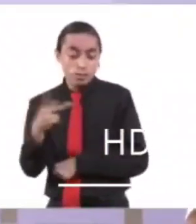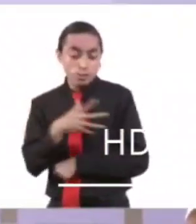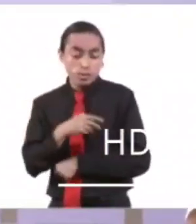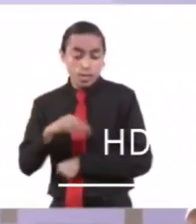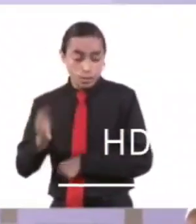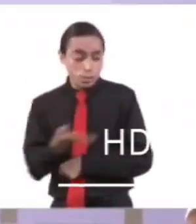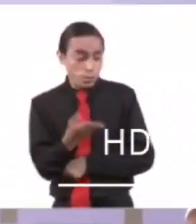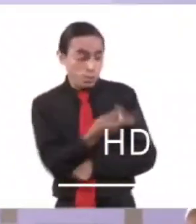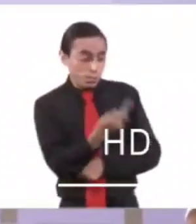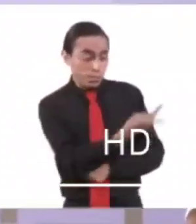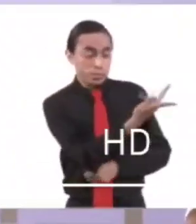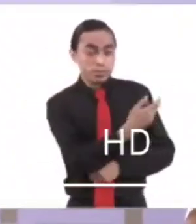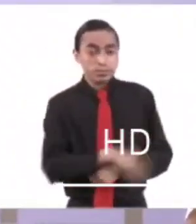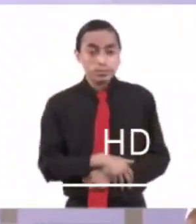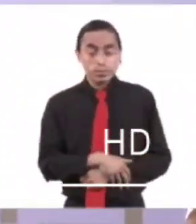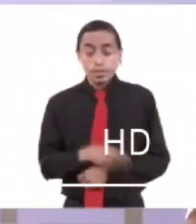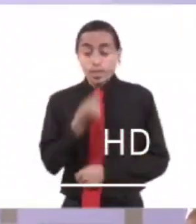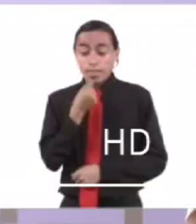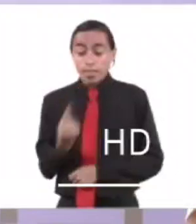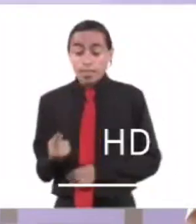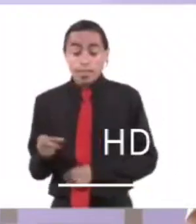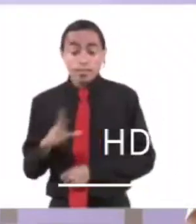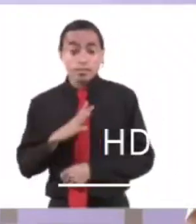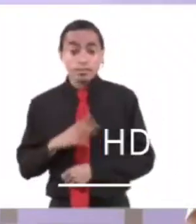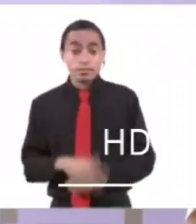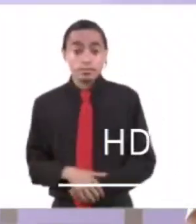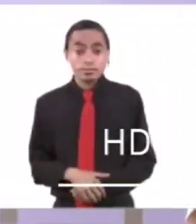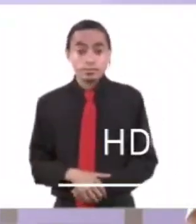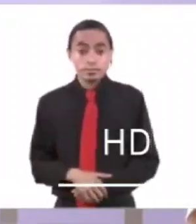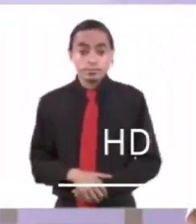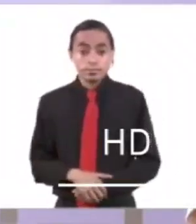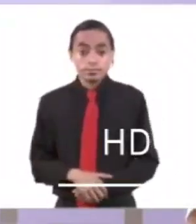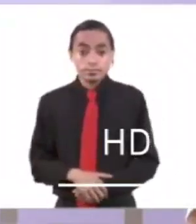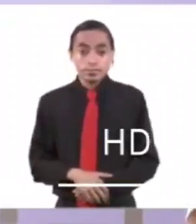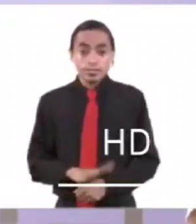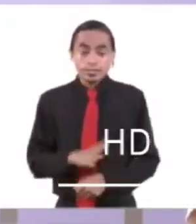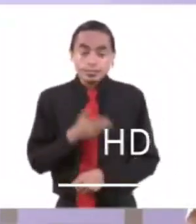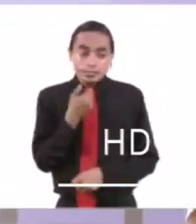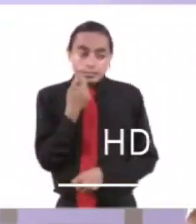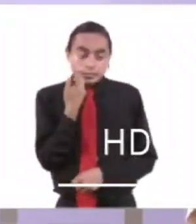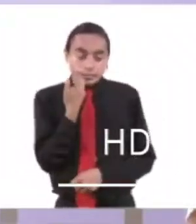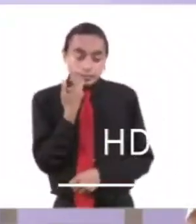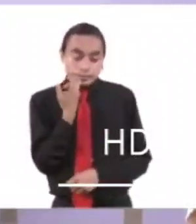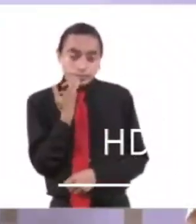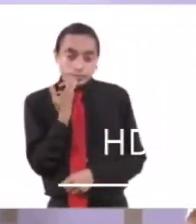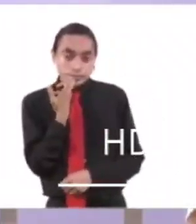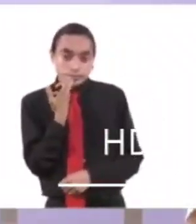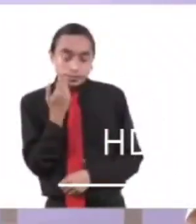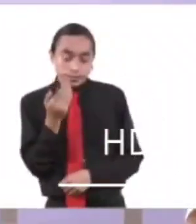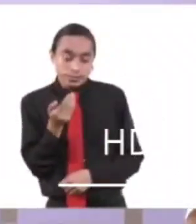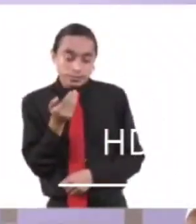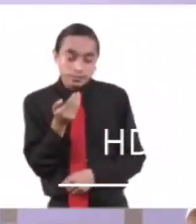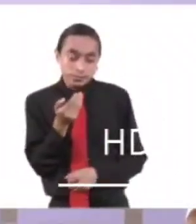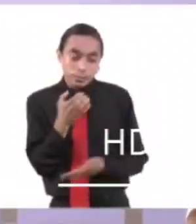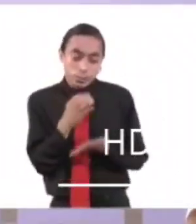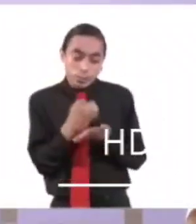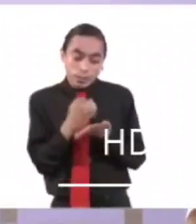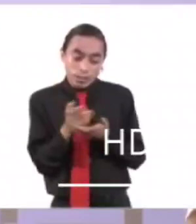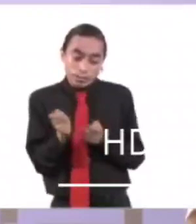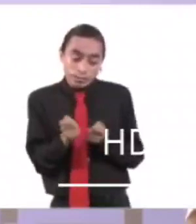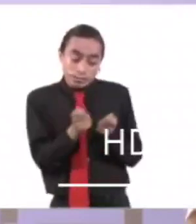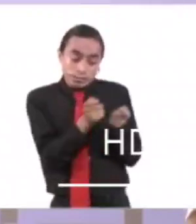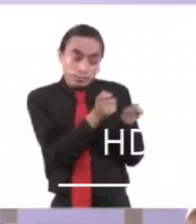al maestro. Y la niña, toda un poco tímida, le extendió su cuaderno y le